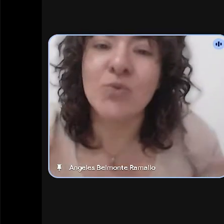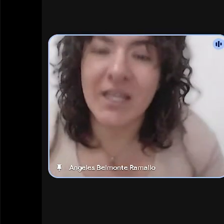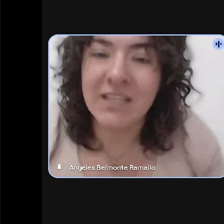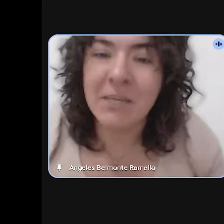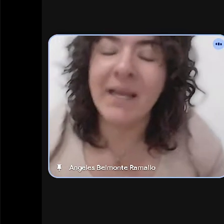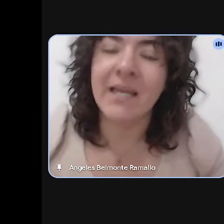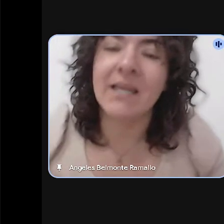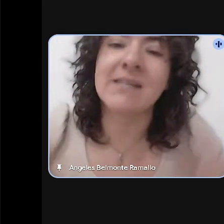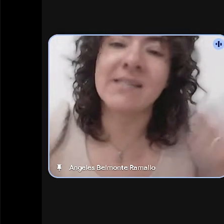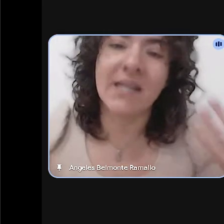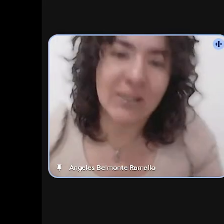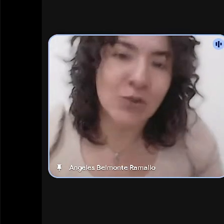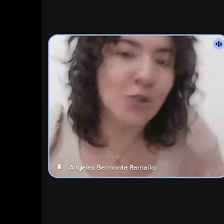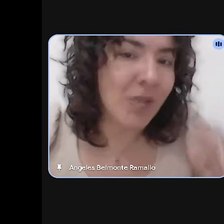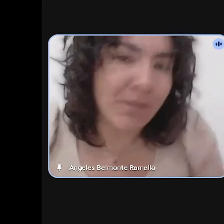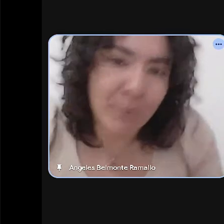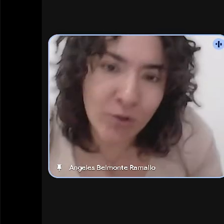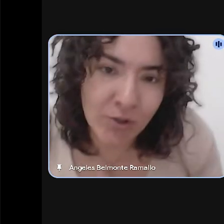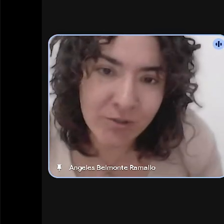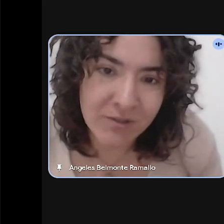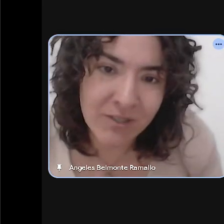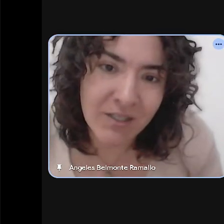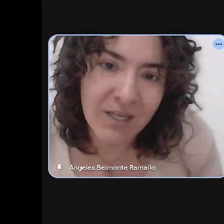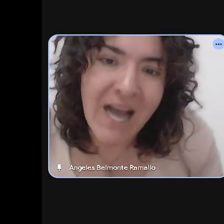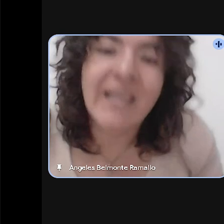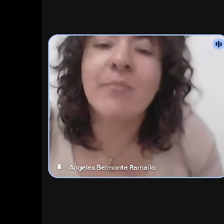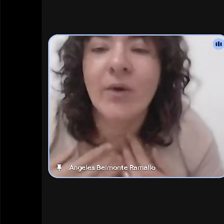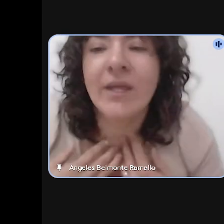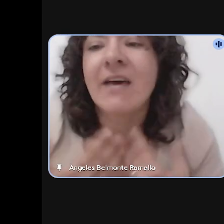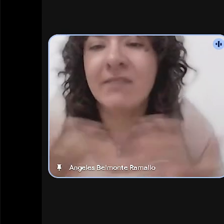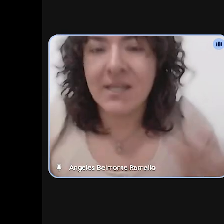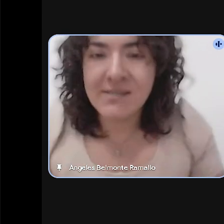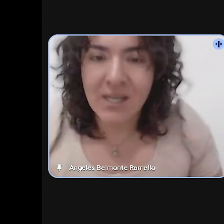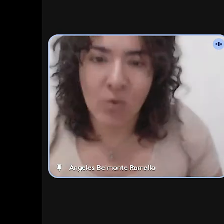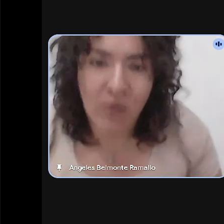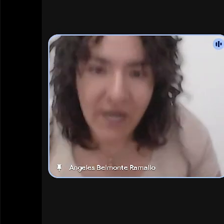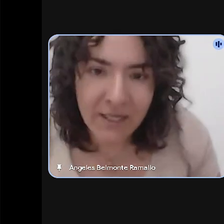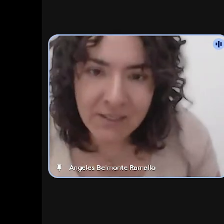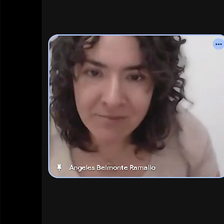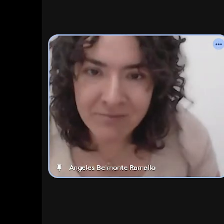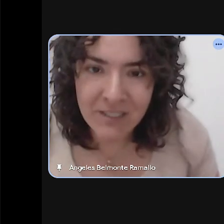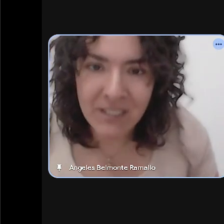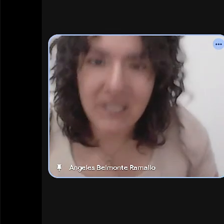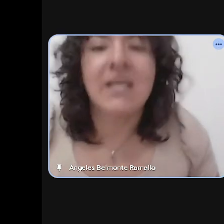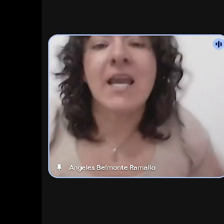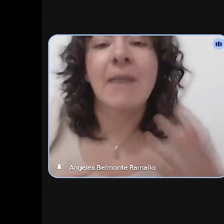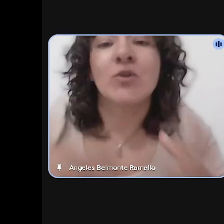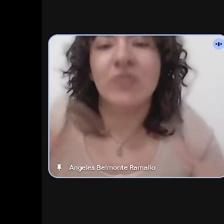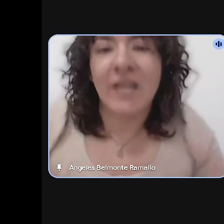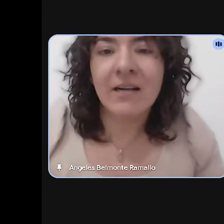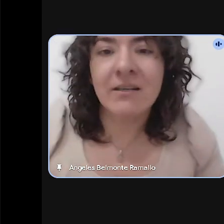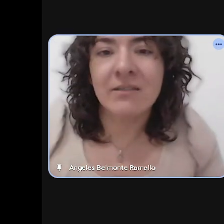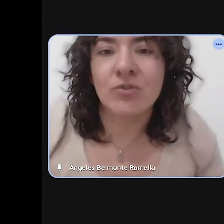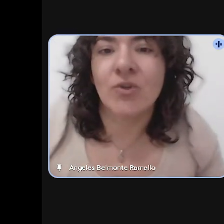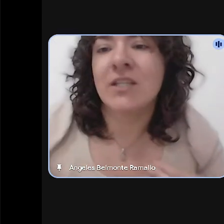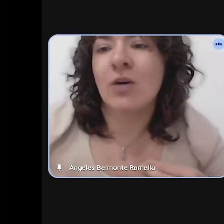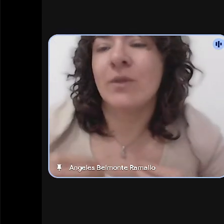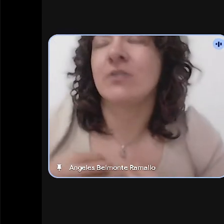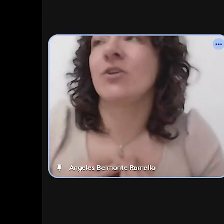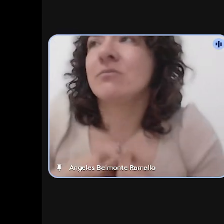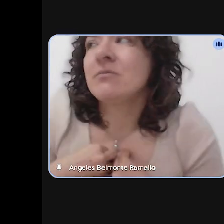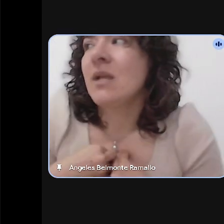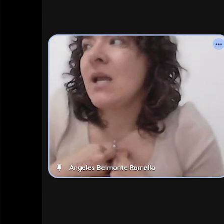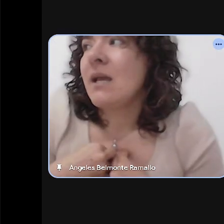los estudiantes para ir acercándonos de a poco a que puedan abrirse a jugar y a mostrar toda